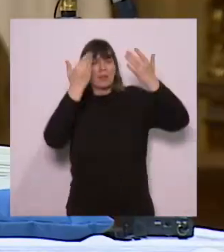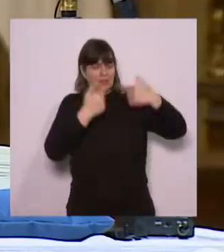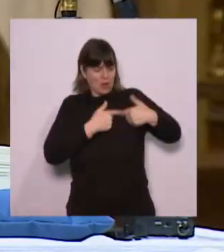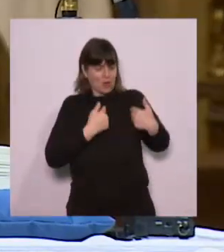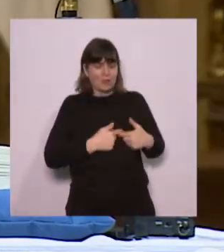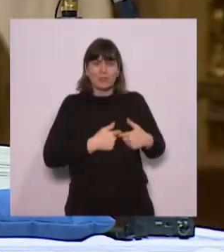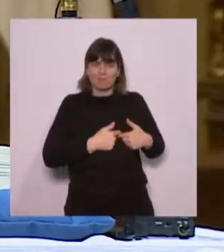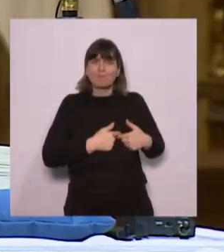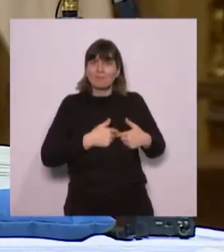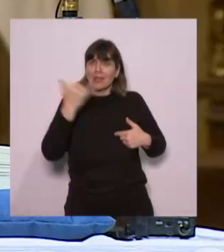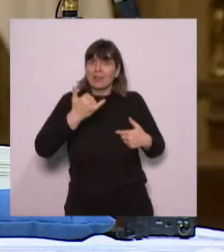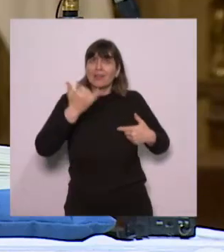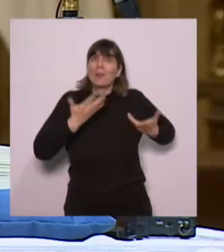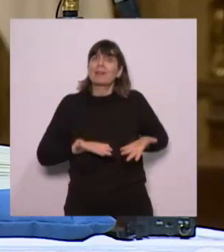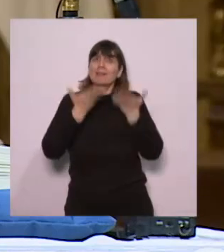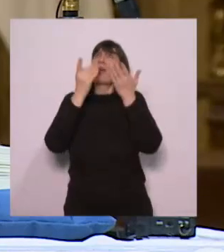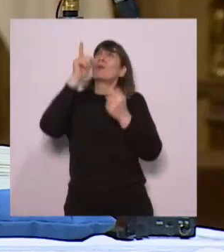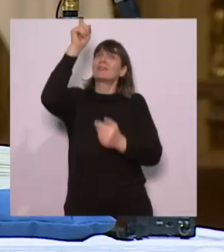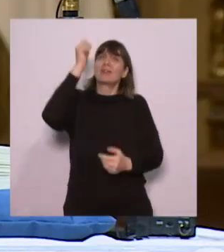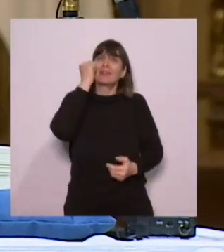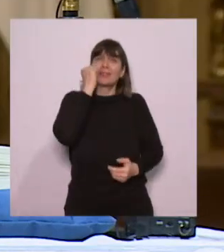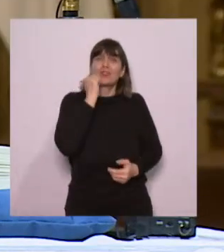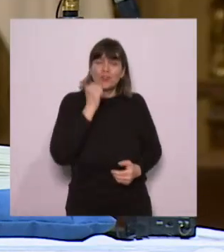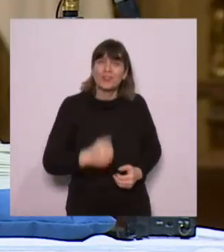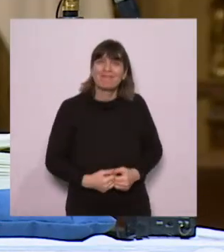Levantemos el corazón.